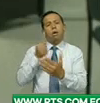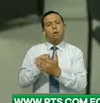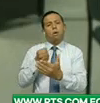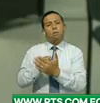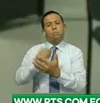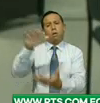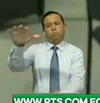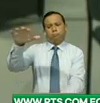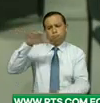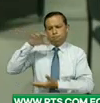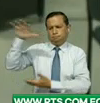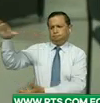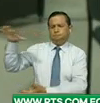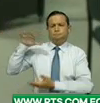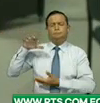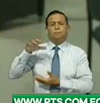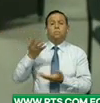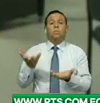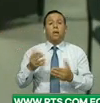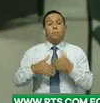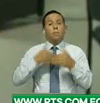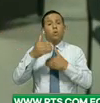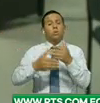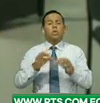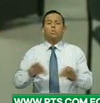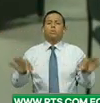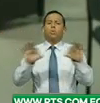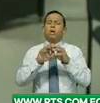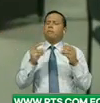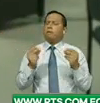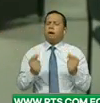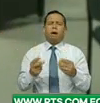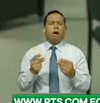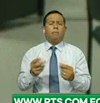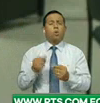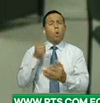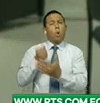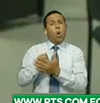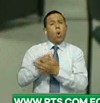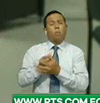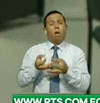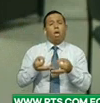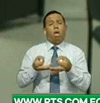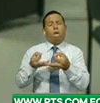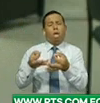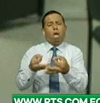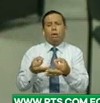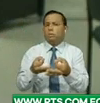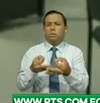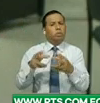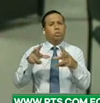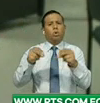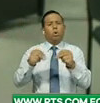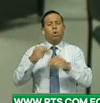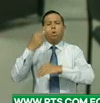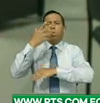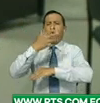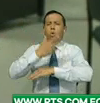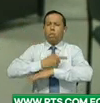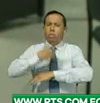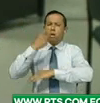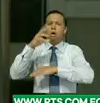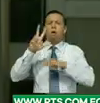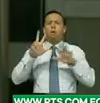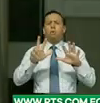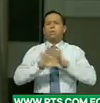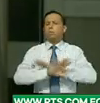nosotros podamos realizar los procesos en forma inmediata, las adquisiciones en forma inmediata, es decir, máximo nos tardaría unos 8 días para nosotros adquirir